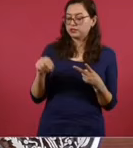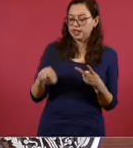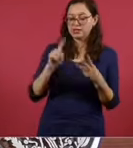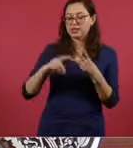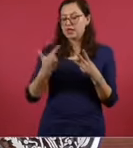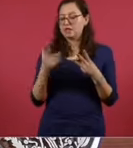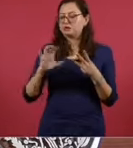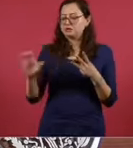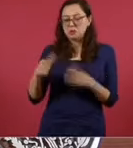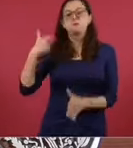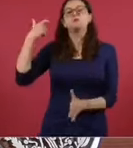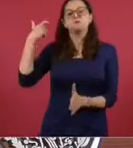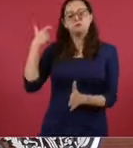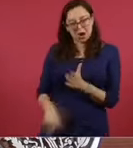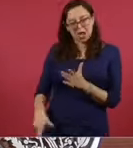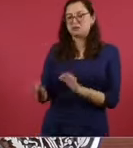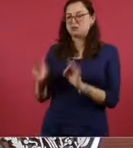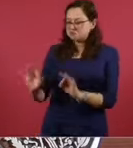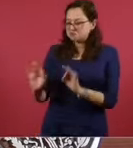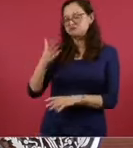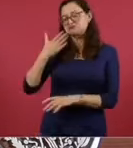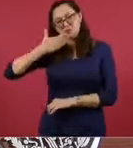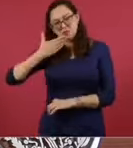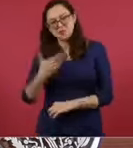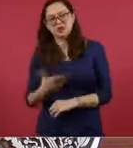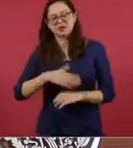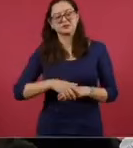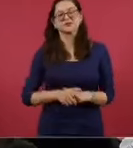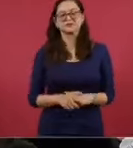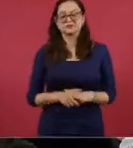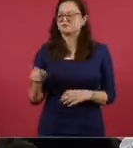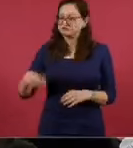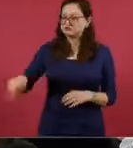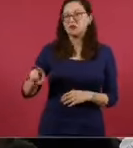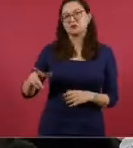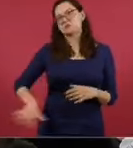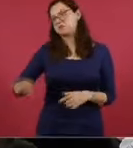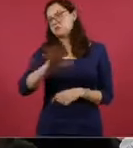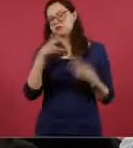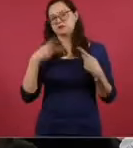más bajos y podemos decir que con los mejores precios, y estas son las aliadas de las y los consumidores.